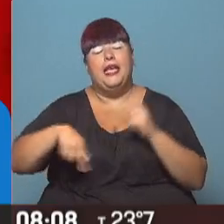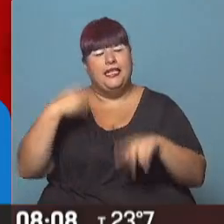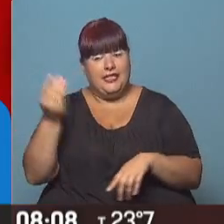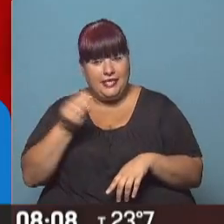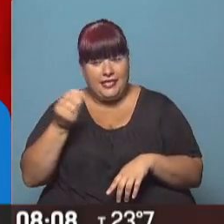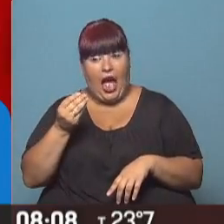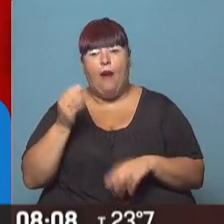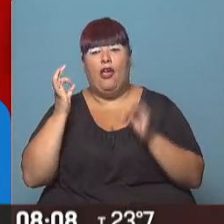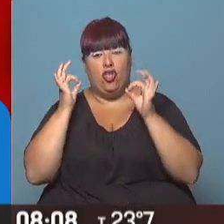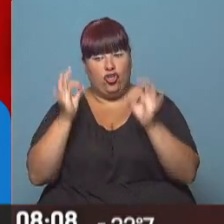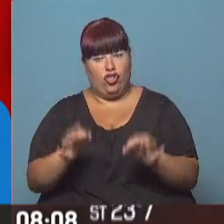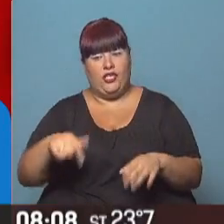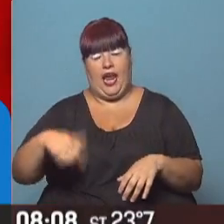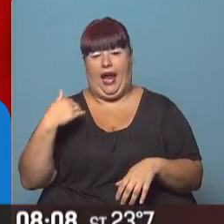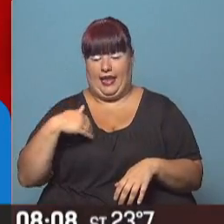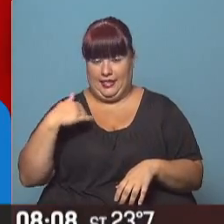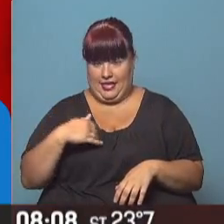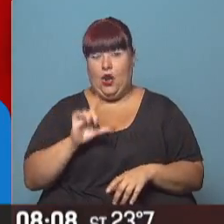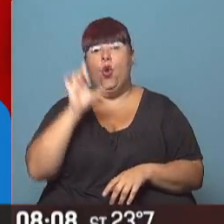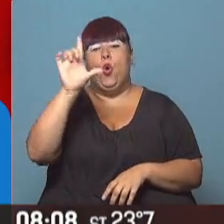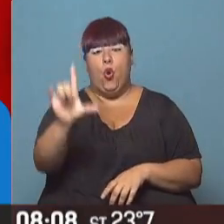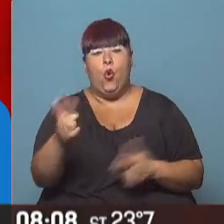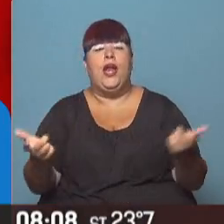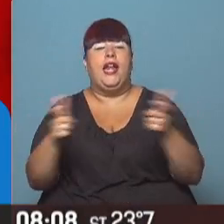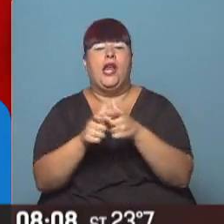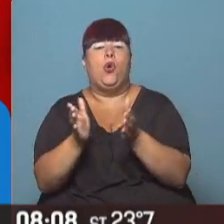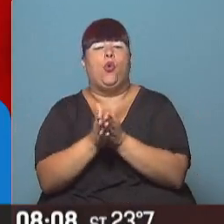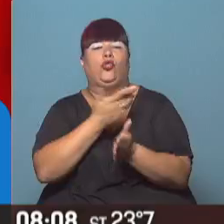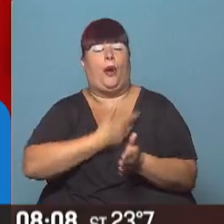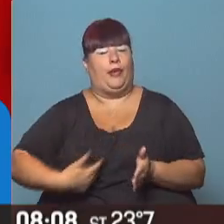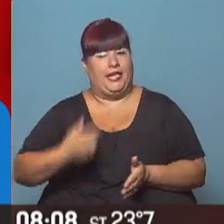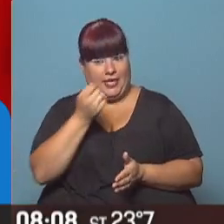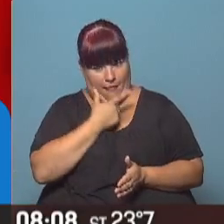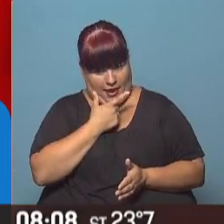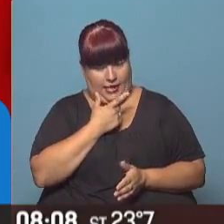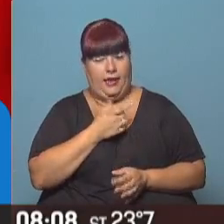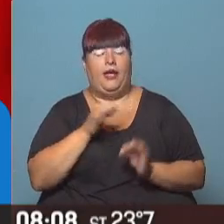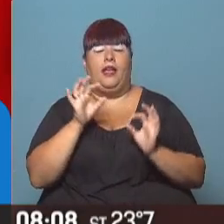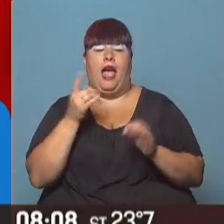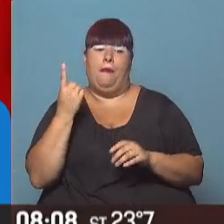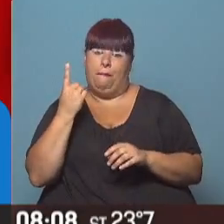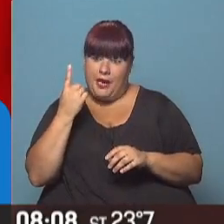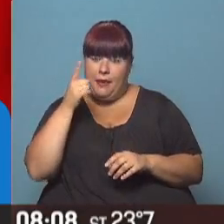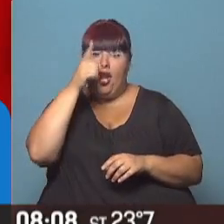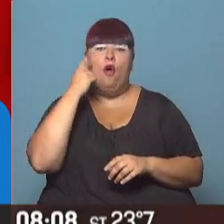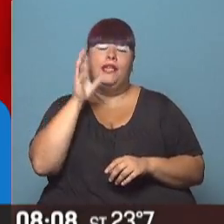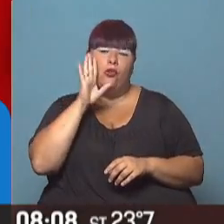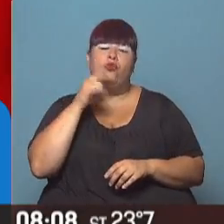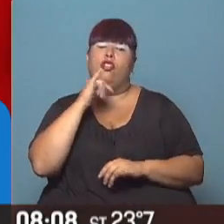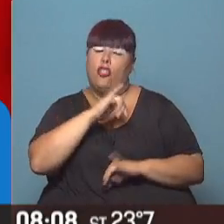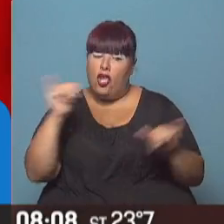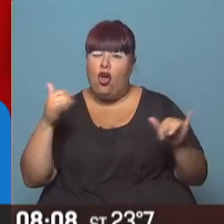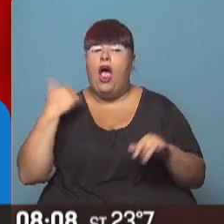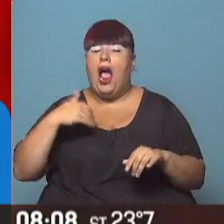sábado está arribando a la República Argentina y el lunes se va a reunir con el presidente Mauricio Macri. Antes de venir al país, el estadounidense destacó